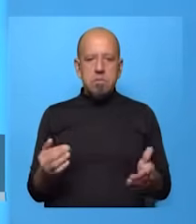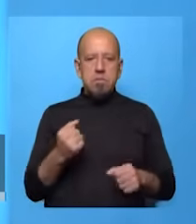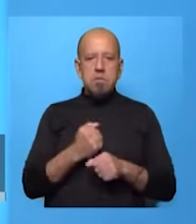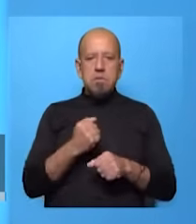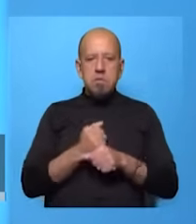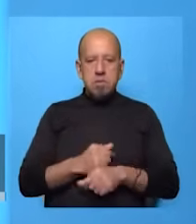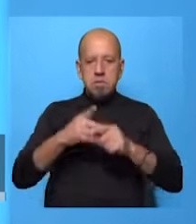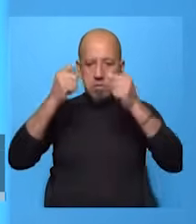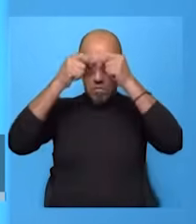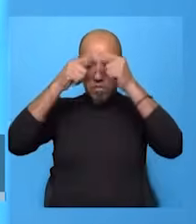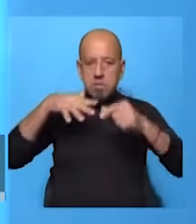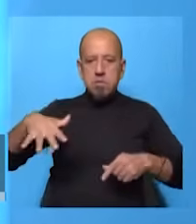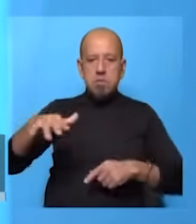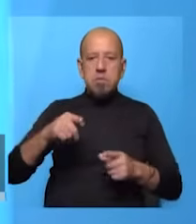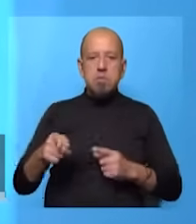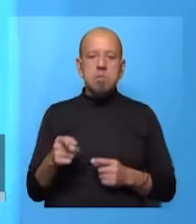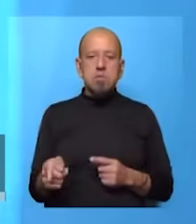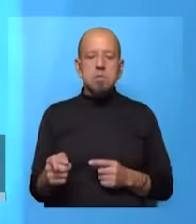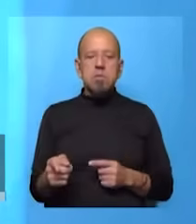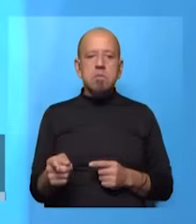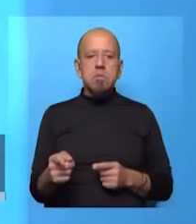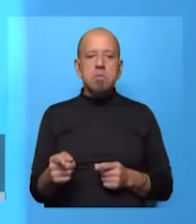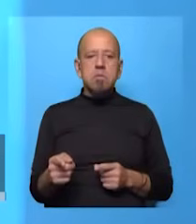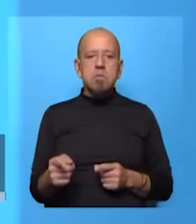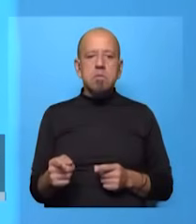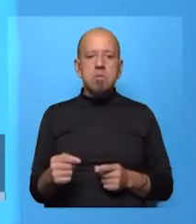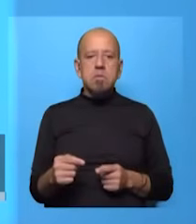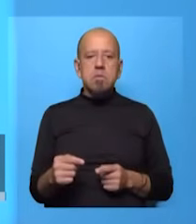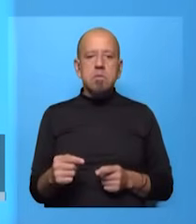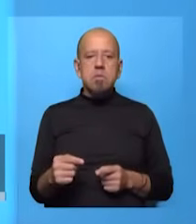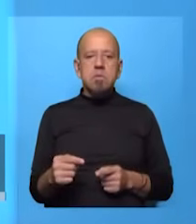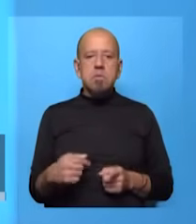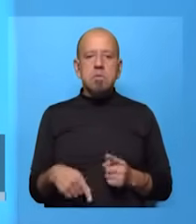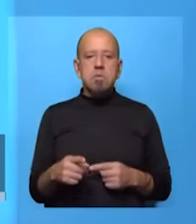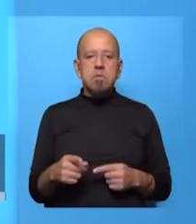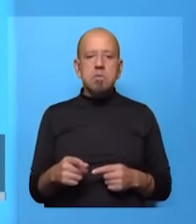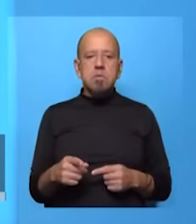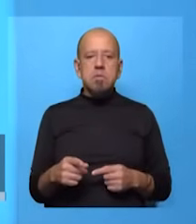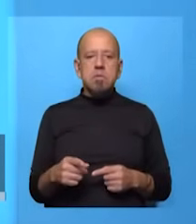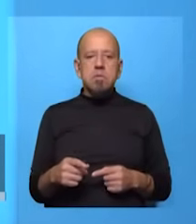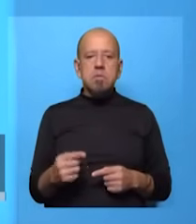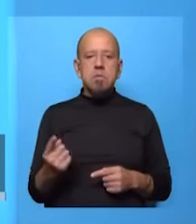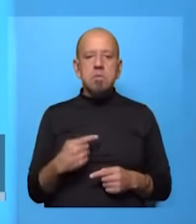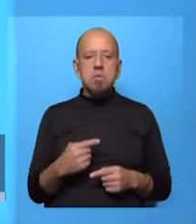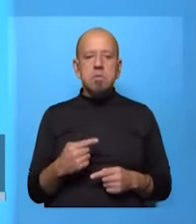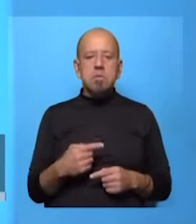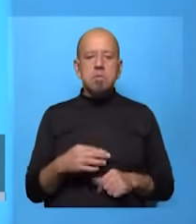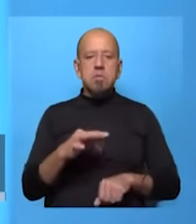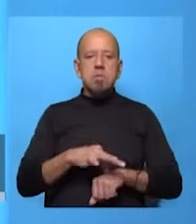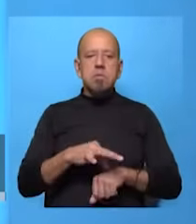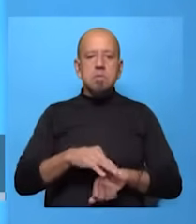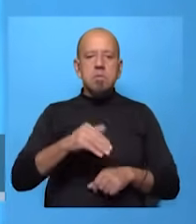todos hicimos un una mateada ahí verdad y en pueblo del barro se acercó el doctor